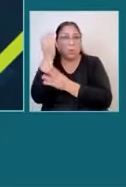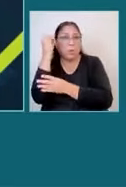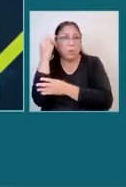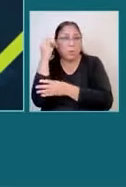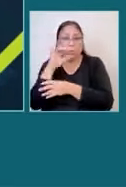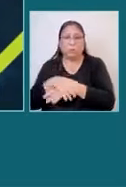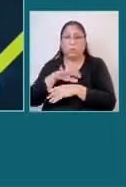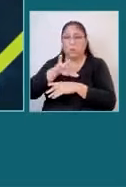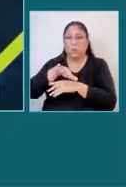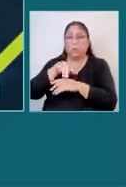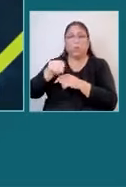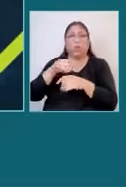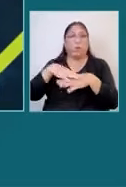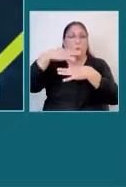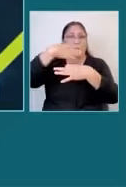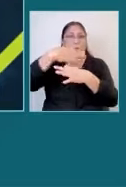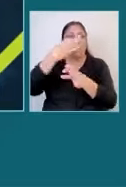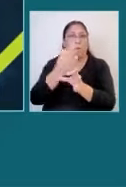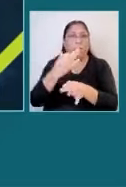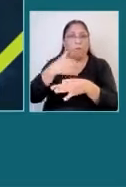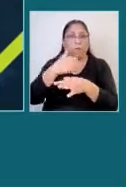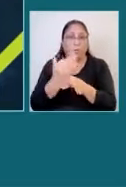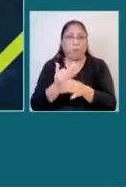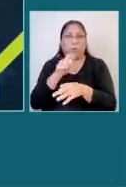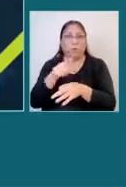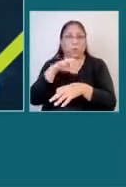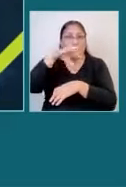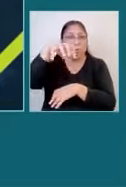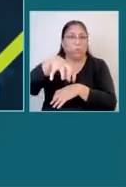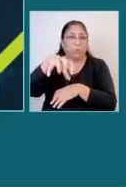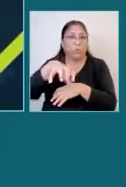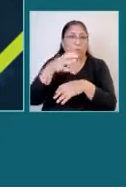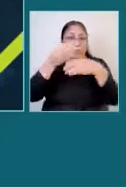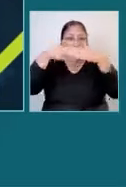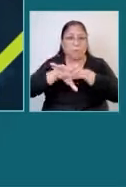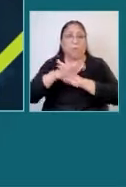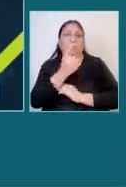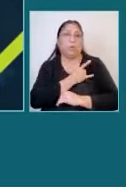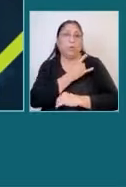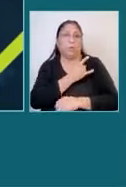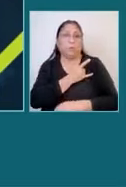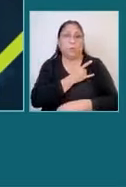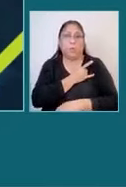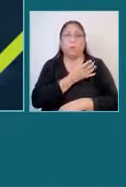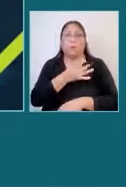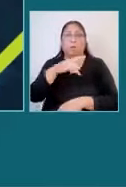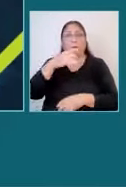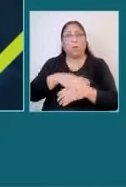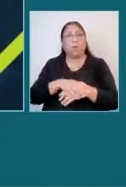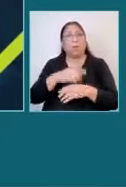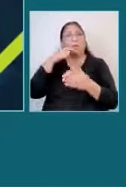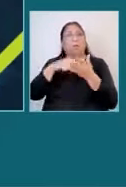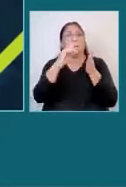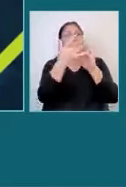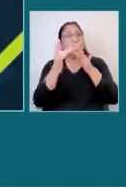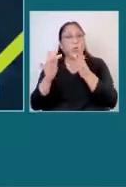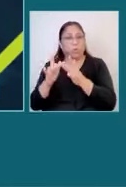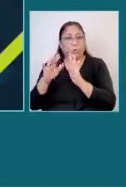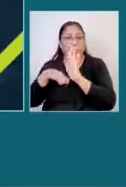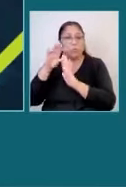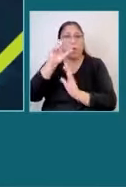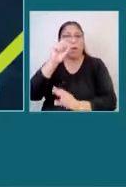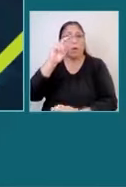lado de la formación, ¿no? Al ser un centro que está dentro de la Universidad de Piura, y teniendo una escuela de negocios que tiene una red de inversionistas